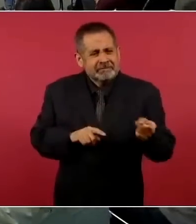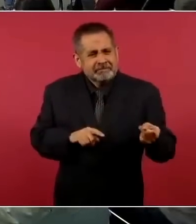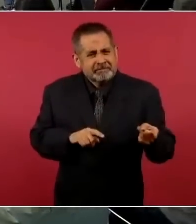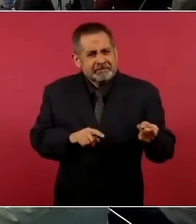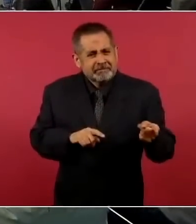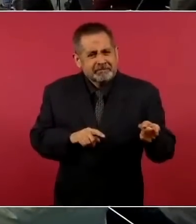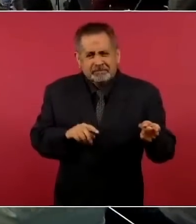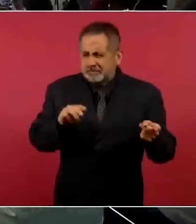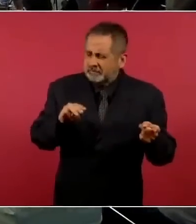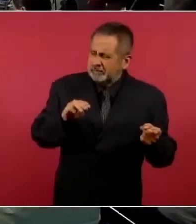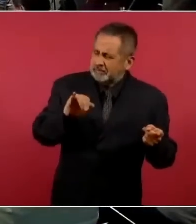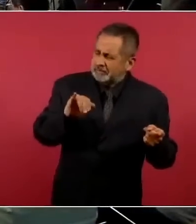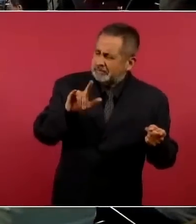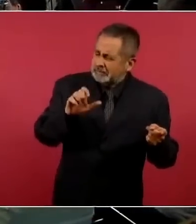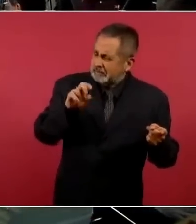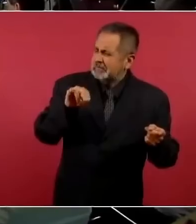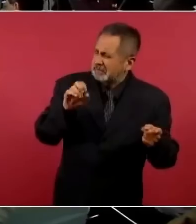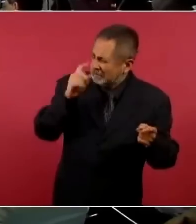de Milenio